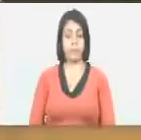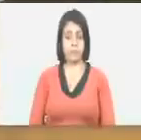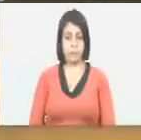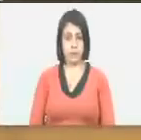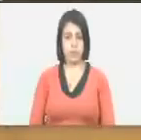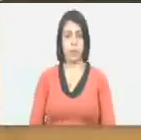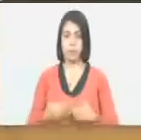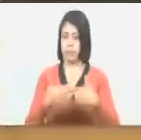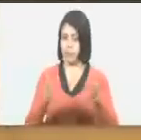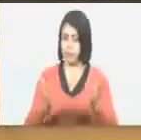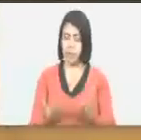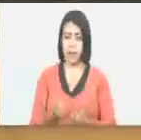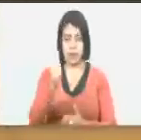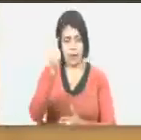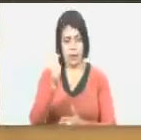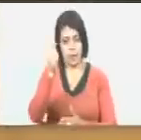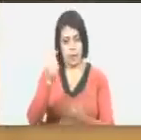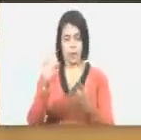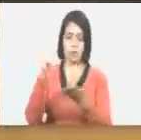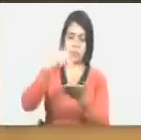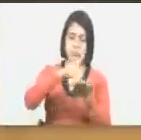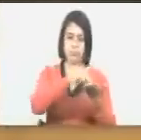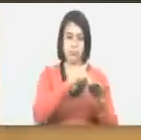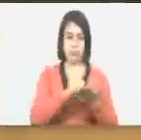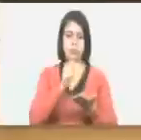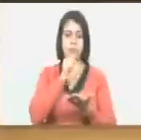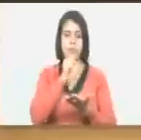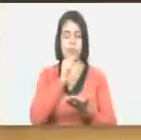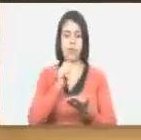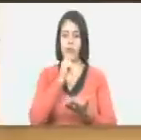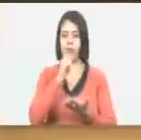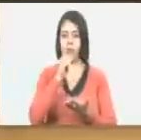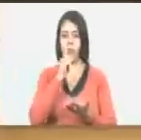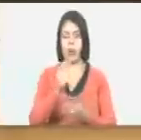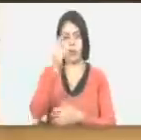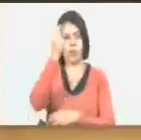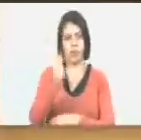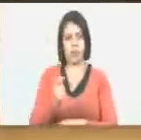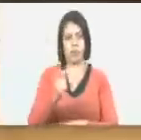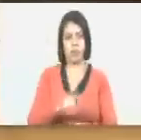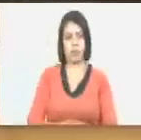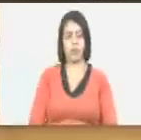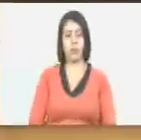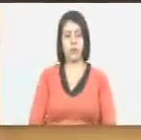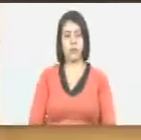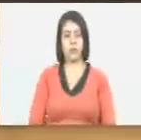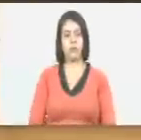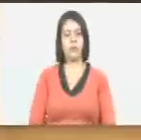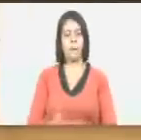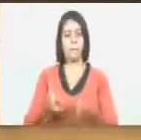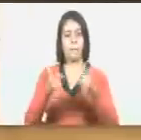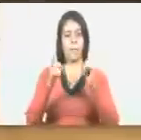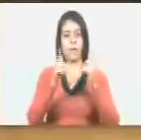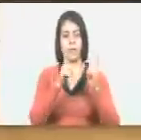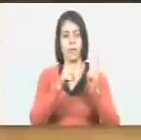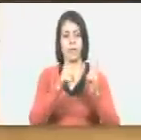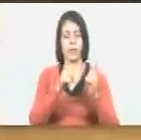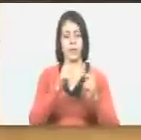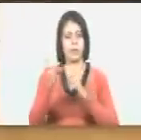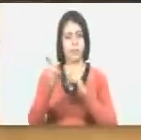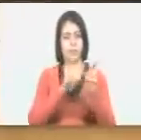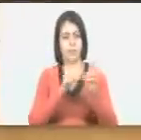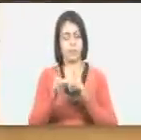abrir espacio para intervenciones, derechos de palabra, punto de información de las diputadas y de los diputados. Me permito, en